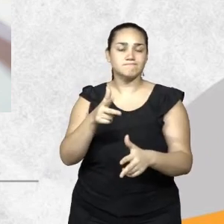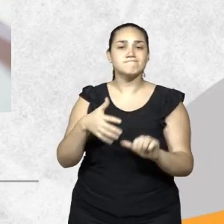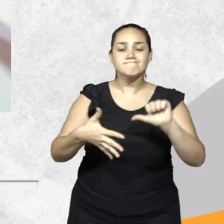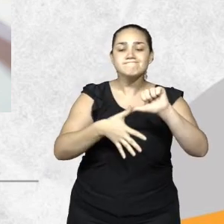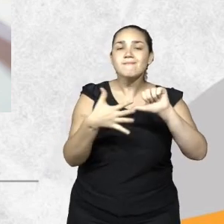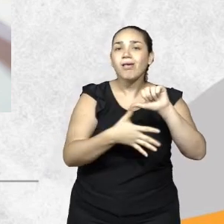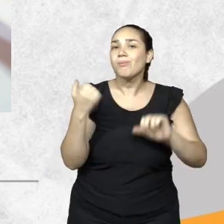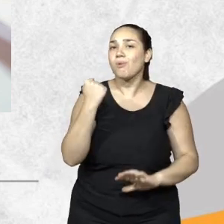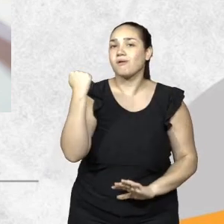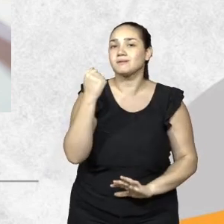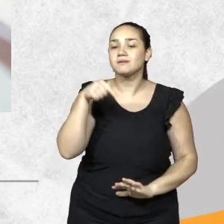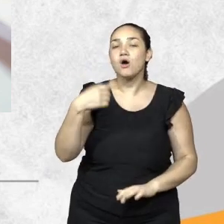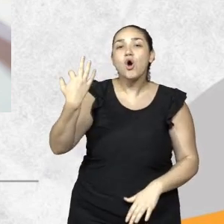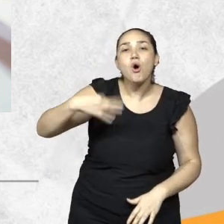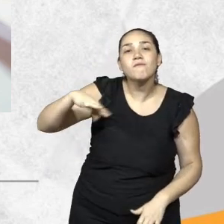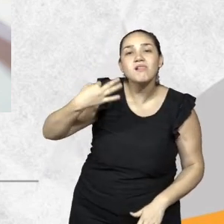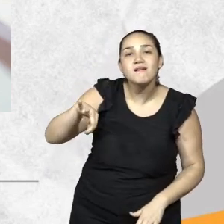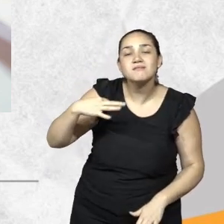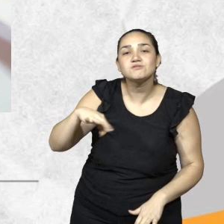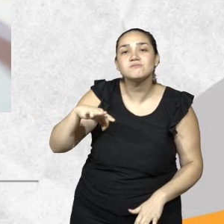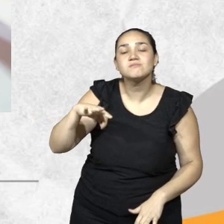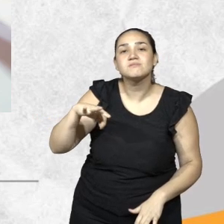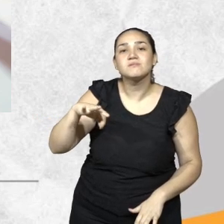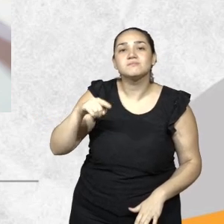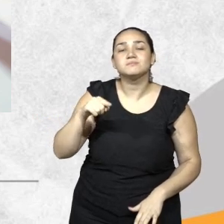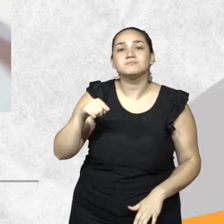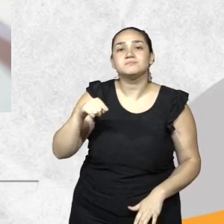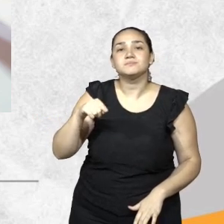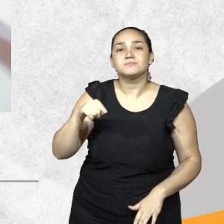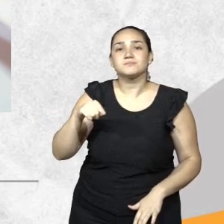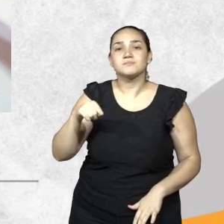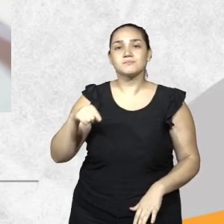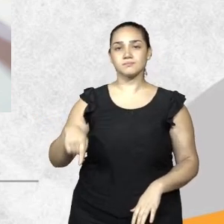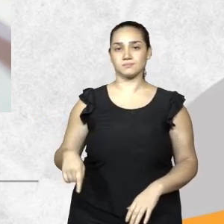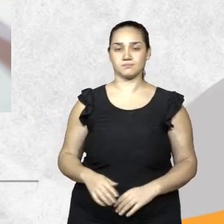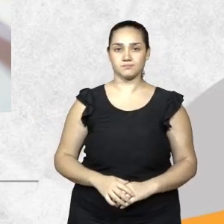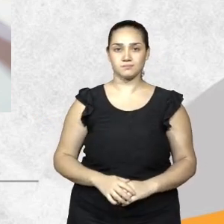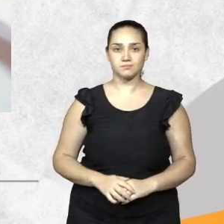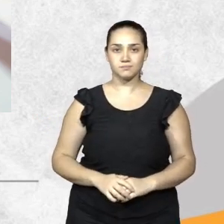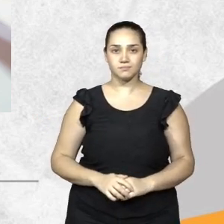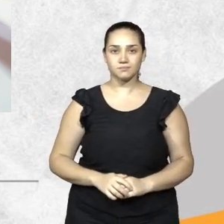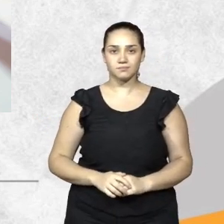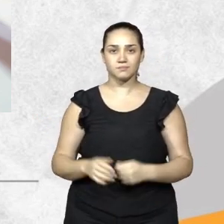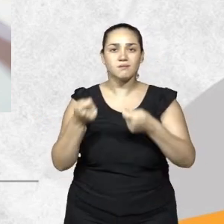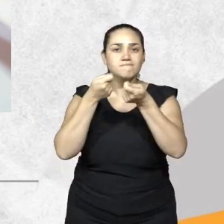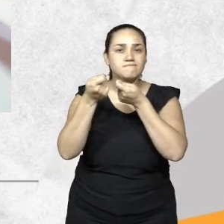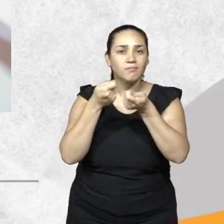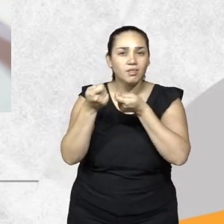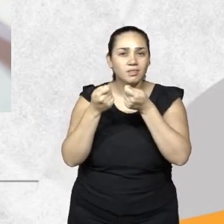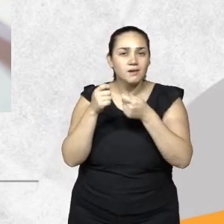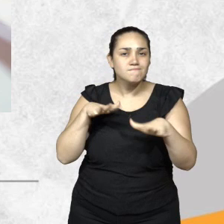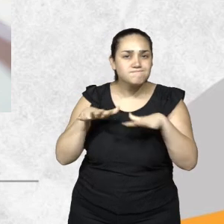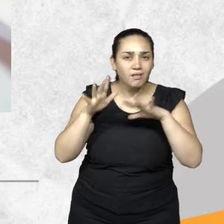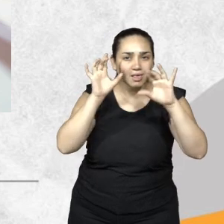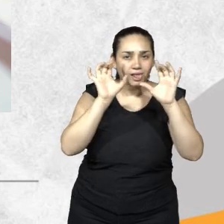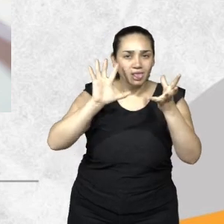importantes. Por ejemplo, la obligación de ejercer un control de las actividades potencialmente dañinas, el tema de la posibilidad